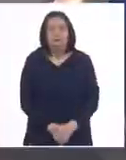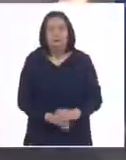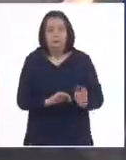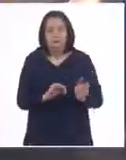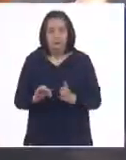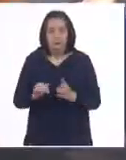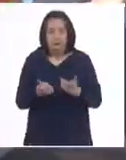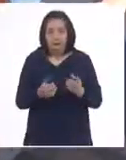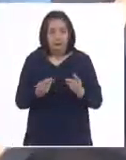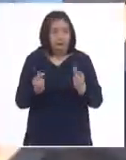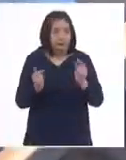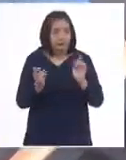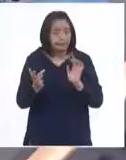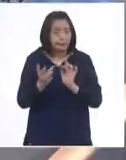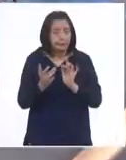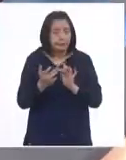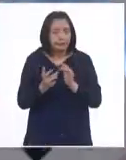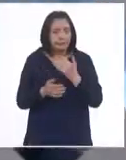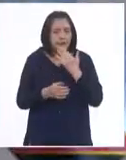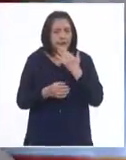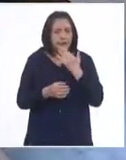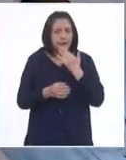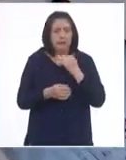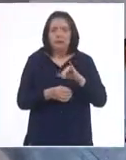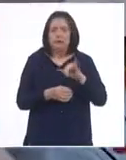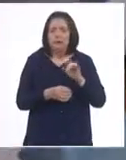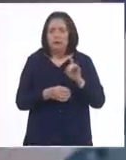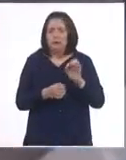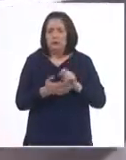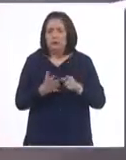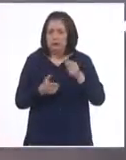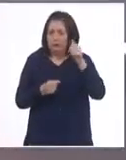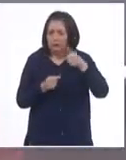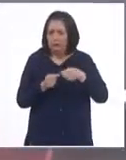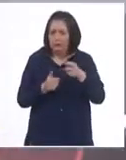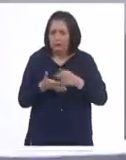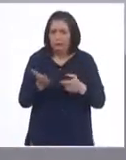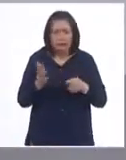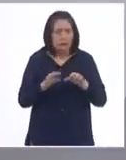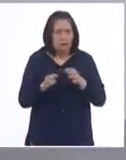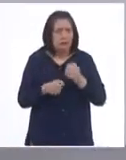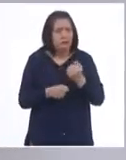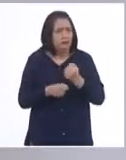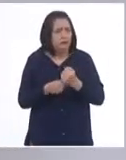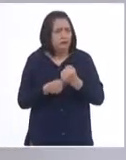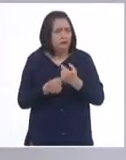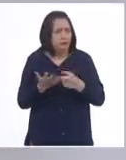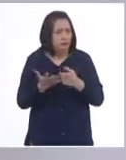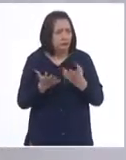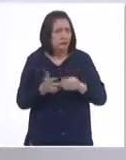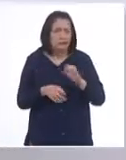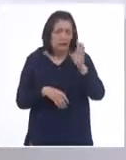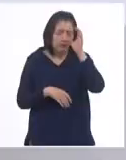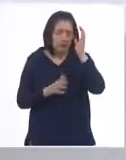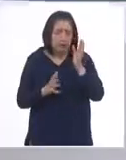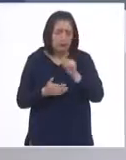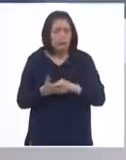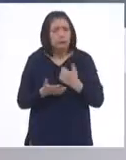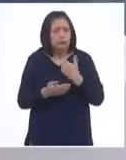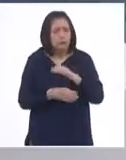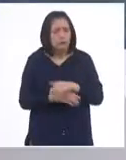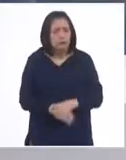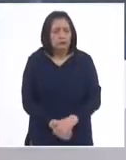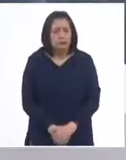Bien, rápidamente nos enlazamos con Jorge Edet, que como ustedes recordarán, hace seguimiento a las actividades del candidato Pedro Castillo. Jorge, buenas tardes.